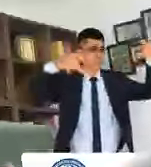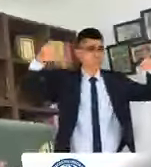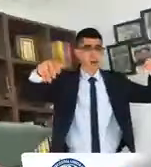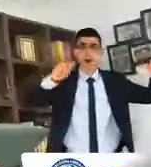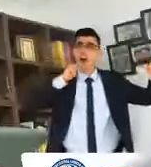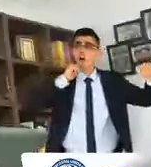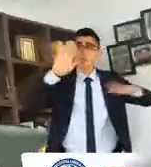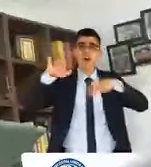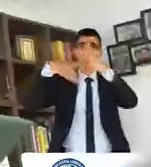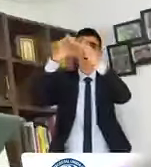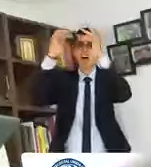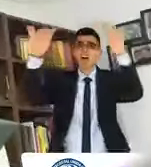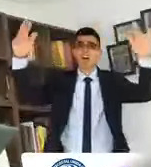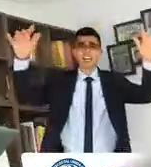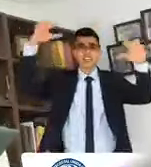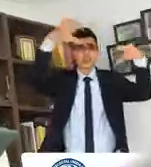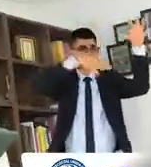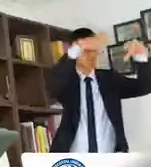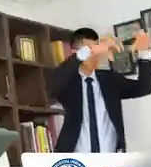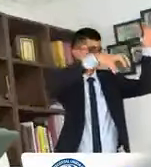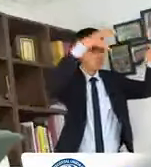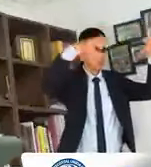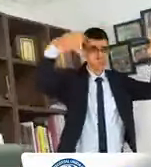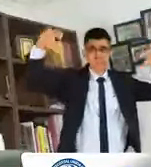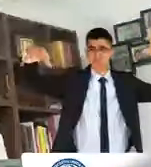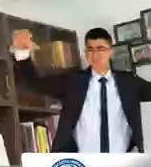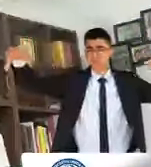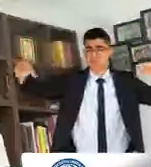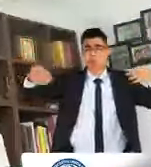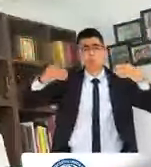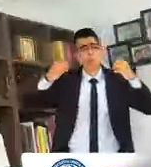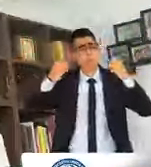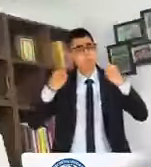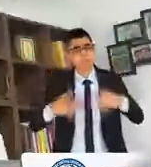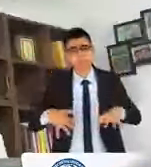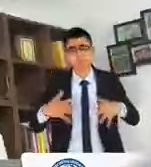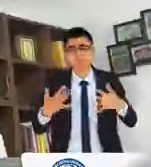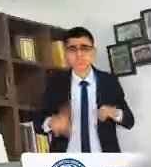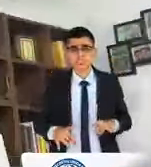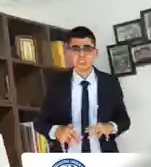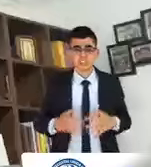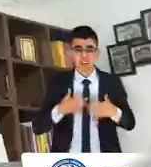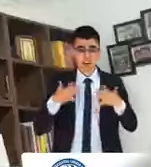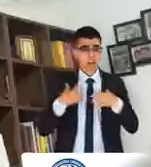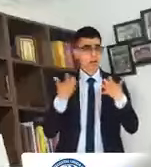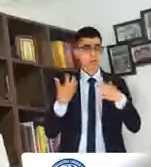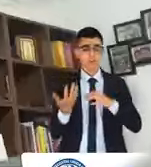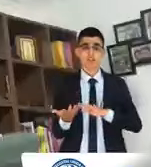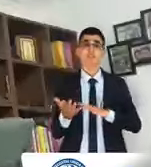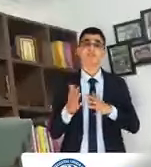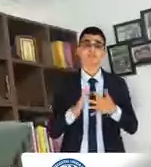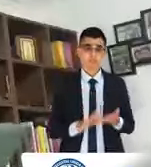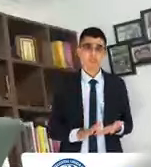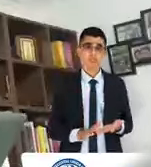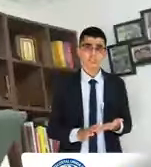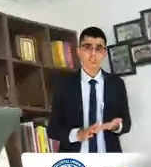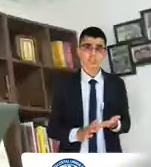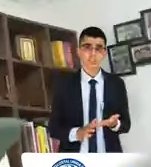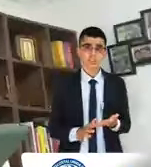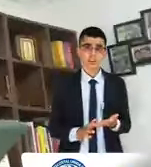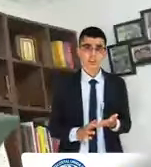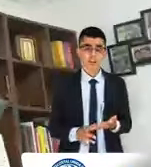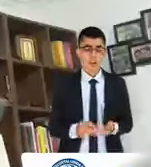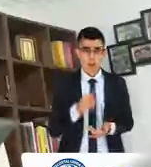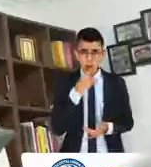era un simple aguacero. Y los animales muertos. ¿Te figuras esos cuerpos